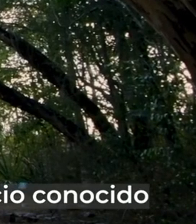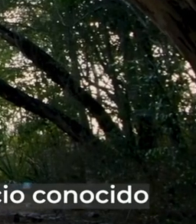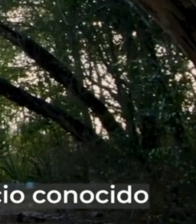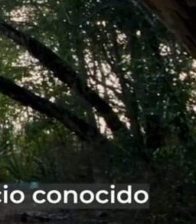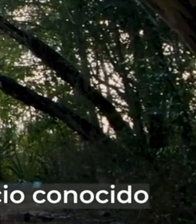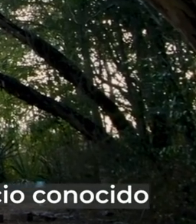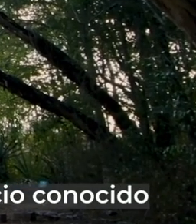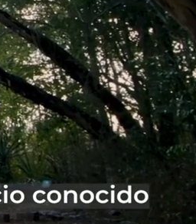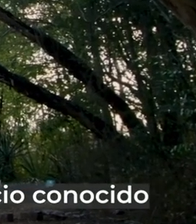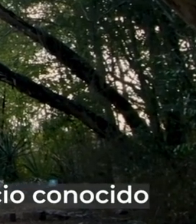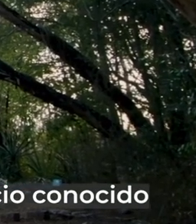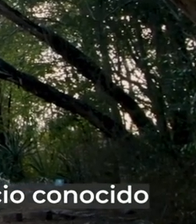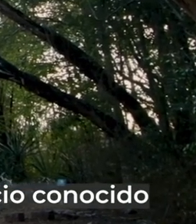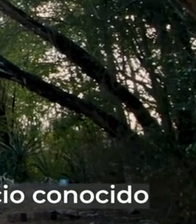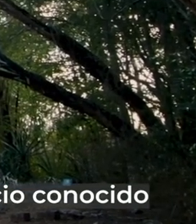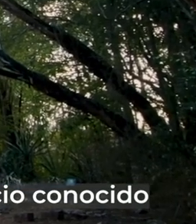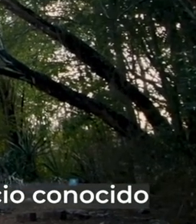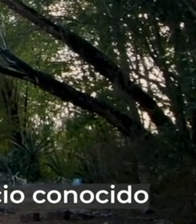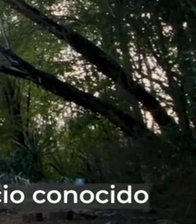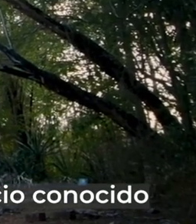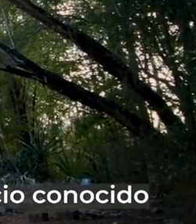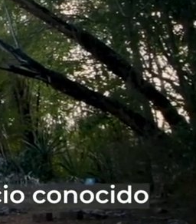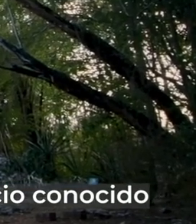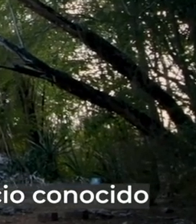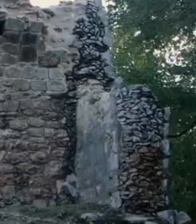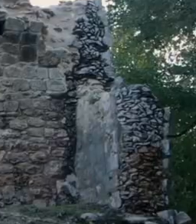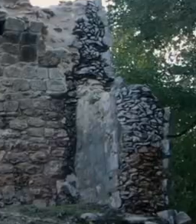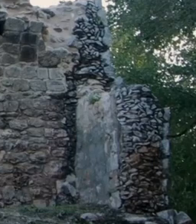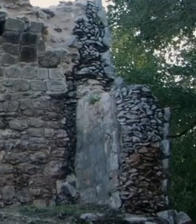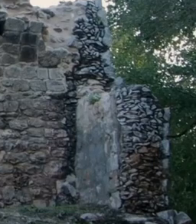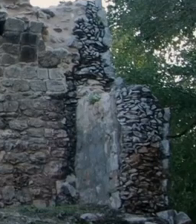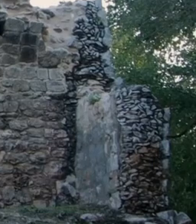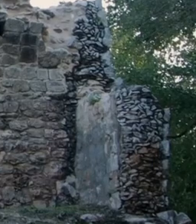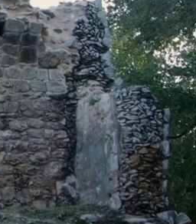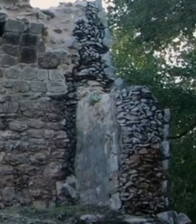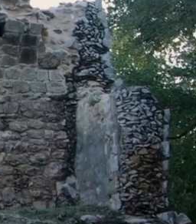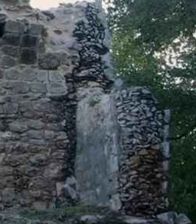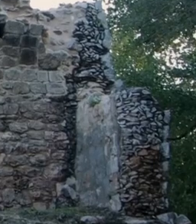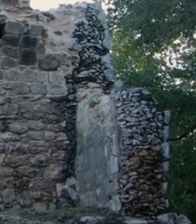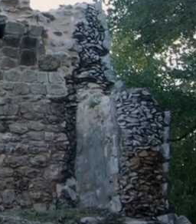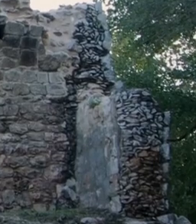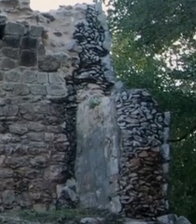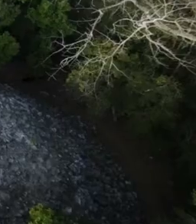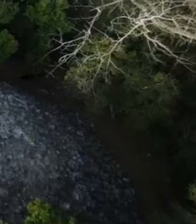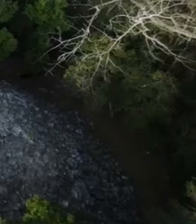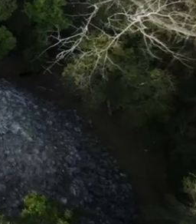altura estilizada, como vemos en el edificio conocido con el nombre de El Mirador.